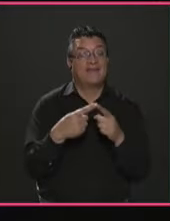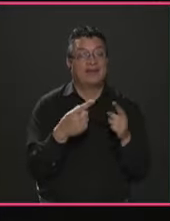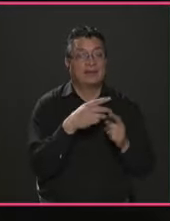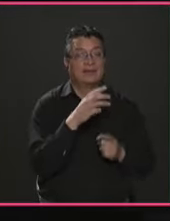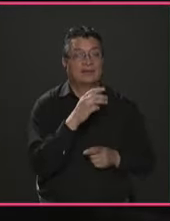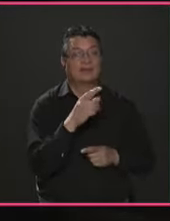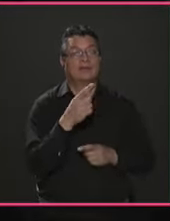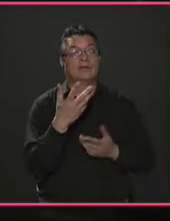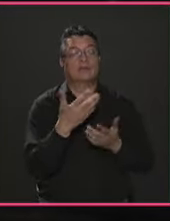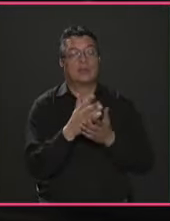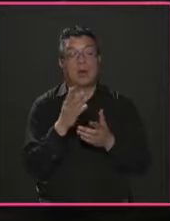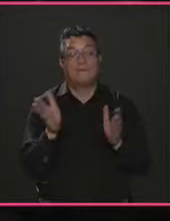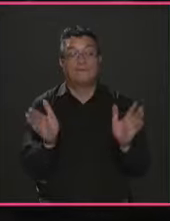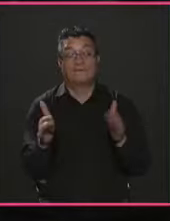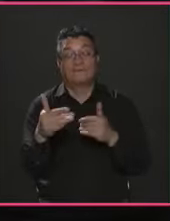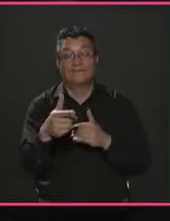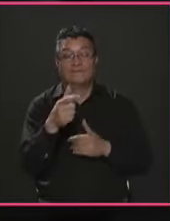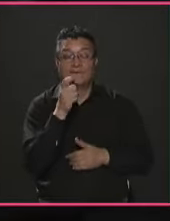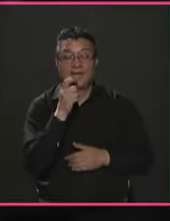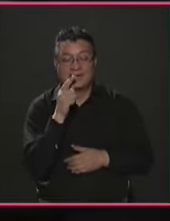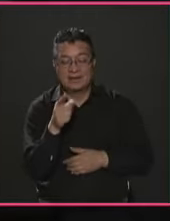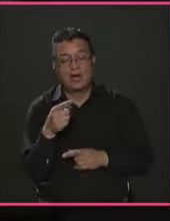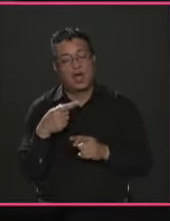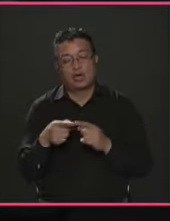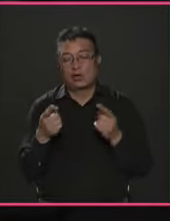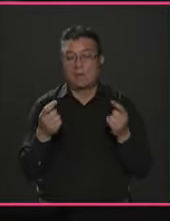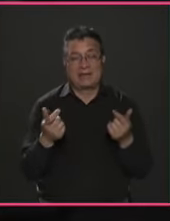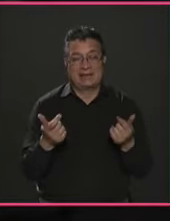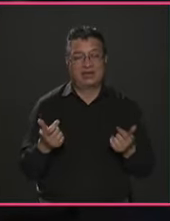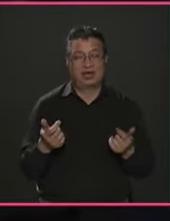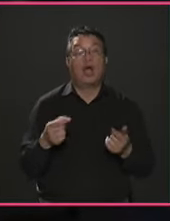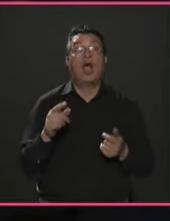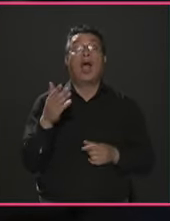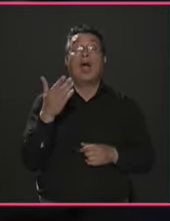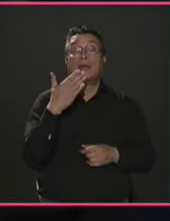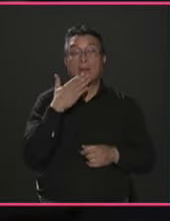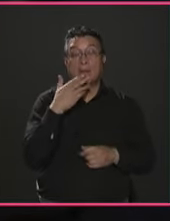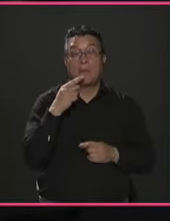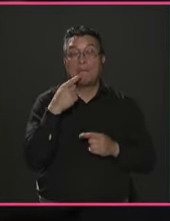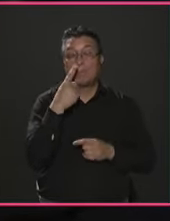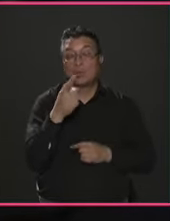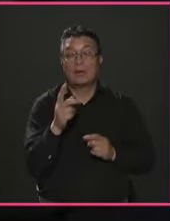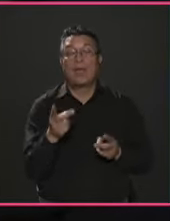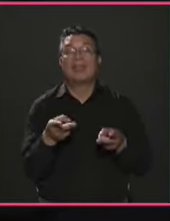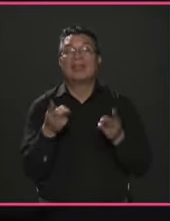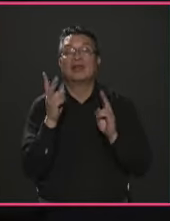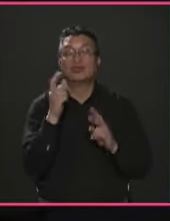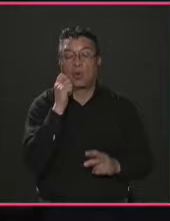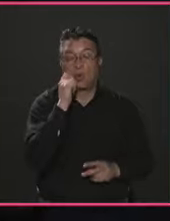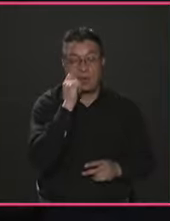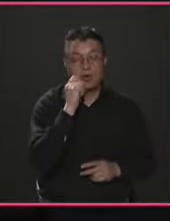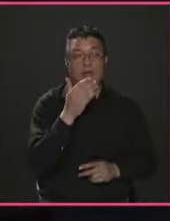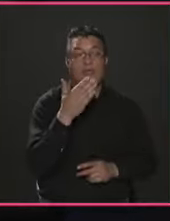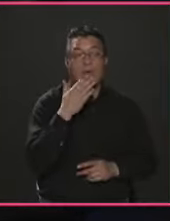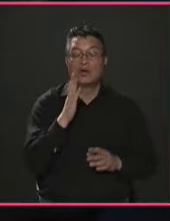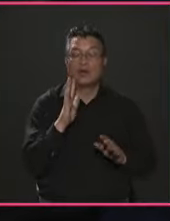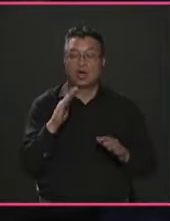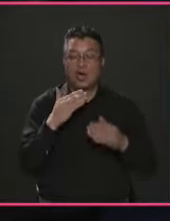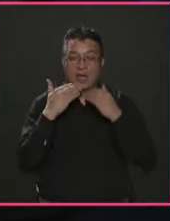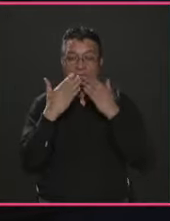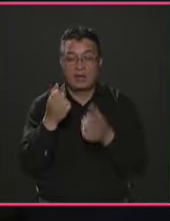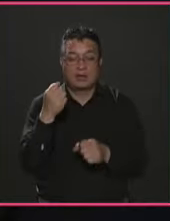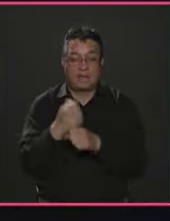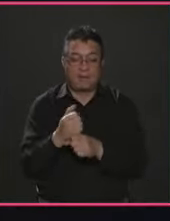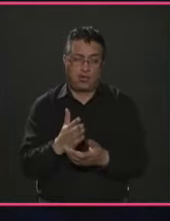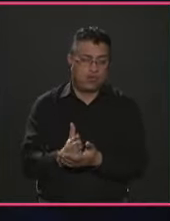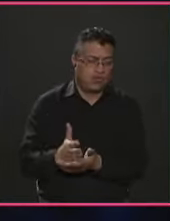aplicaciones como las baterías y otras cosas similares y también hay preguntas de los Derechos Humanos también y no brindar trabajo